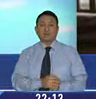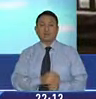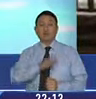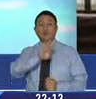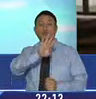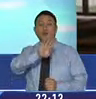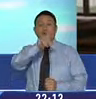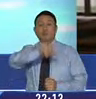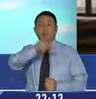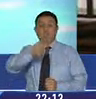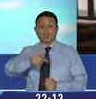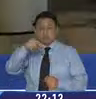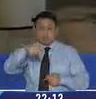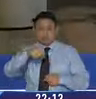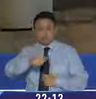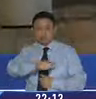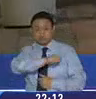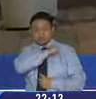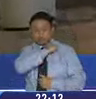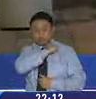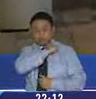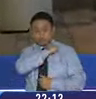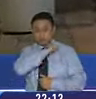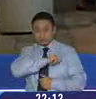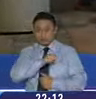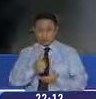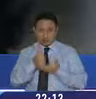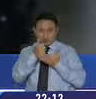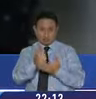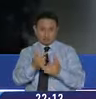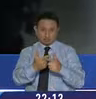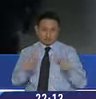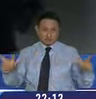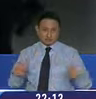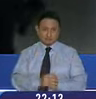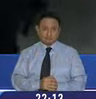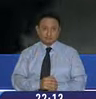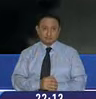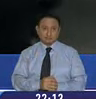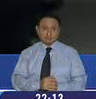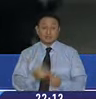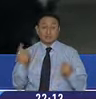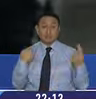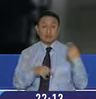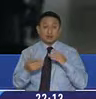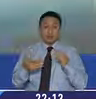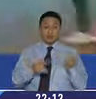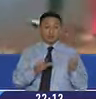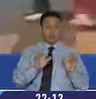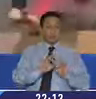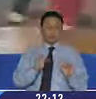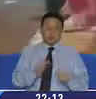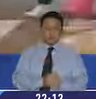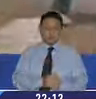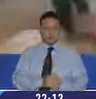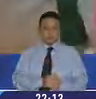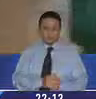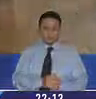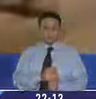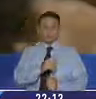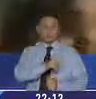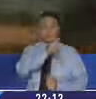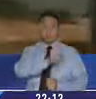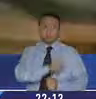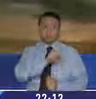4 rehenes que fueron tomados del personal de la Casa de Salud. La acción criminal no dejó heridos ni fallecidos, pero sí un gran susto